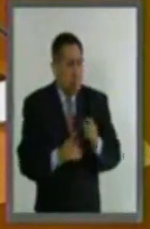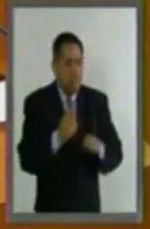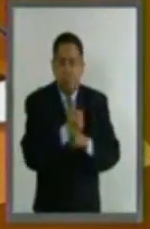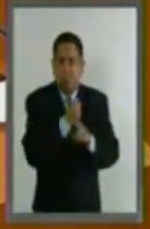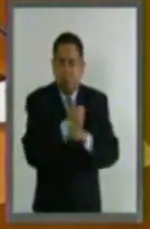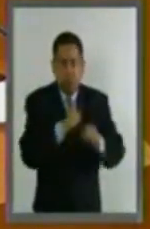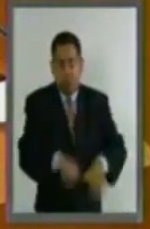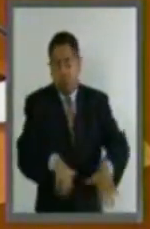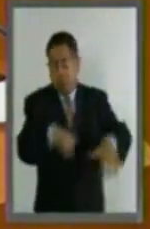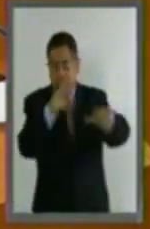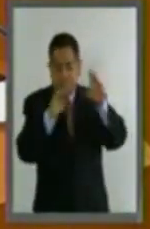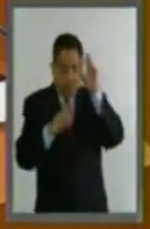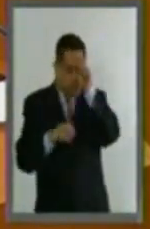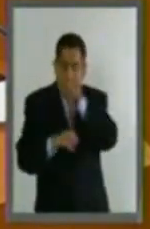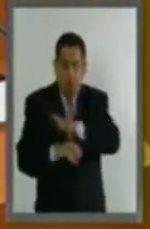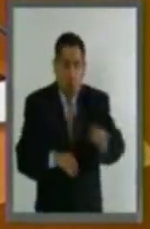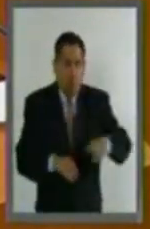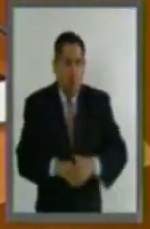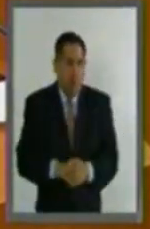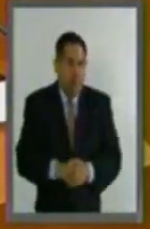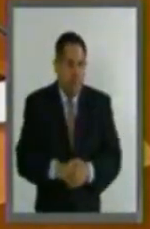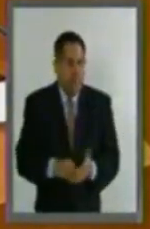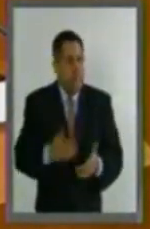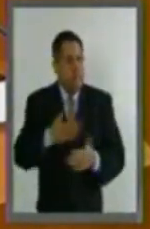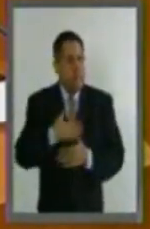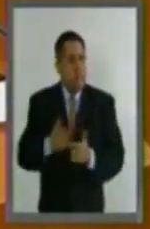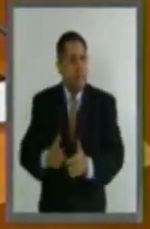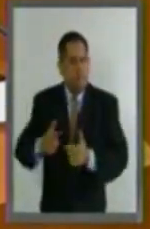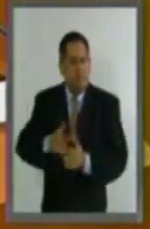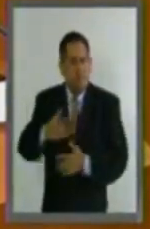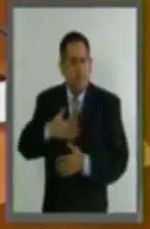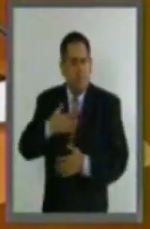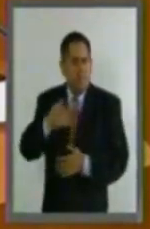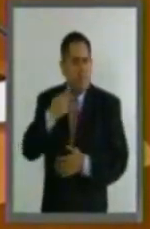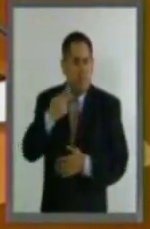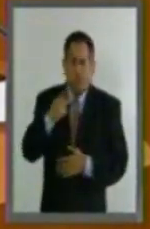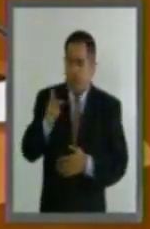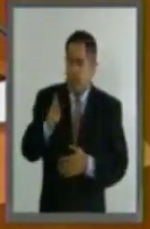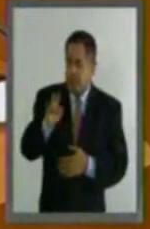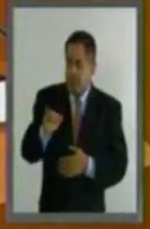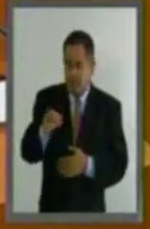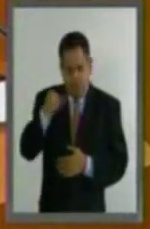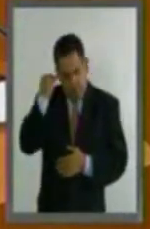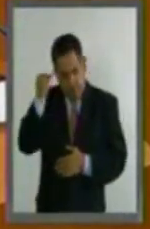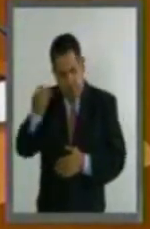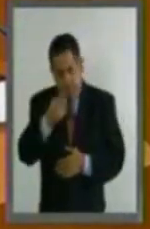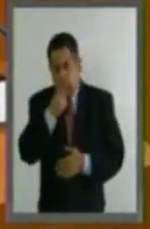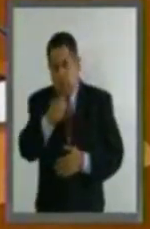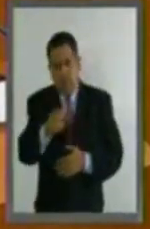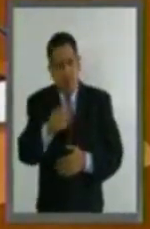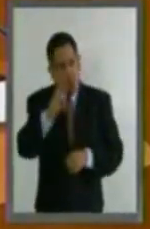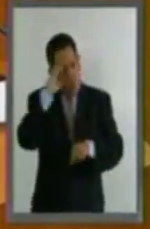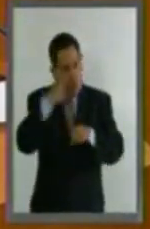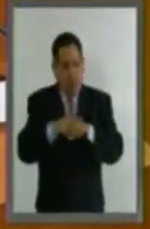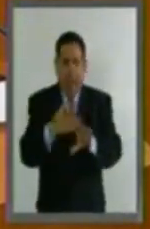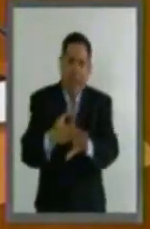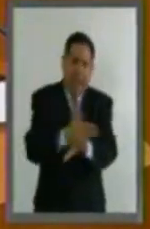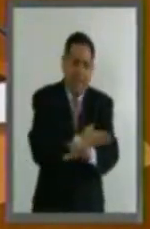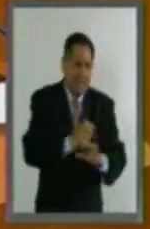las lluvias. En el grupo parlamentario del PRI, nos manifestamos a favor de la cultura de la